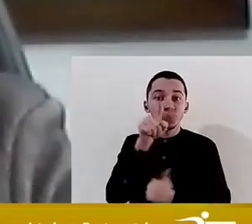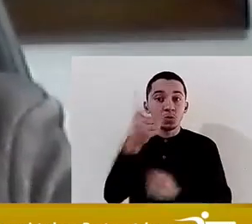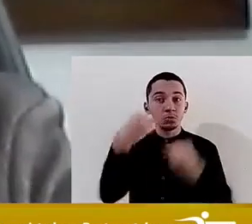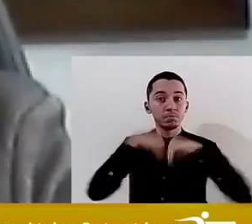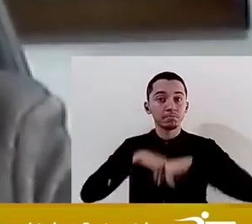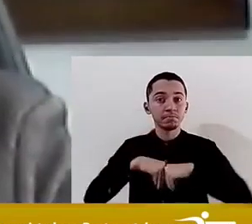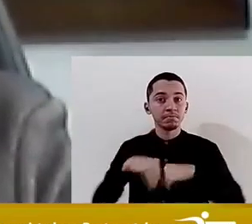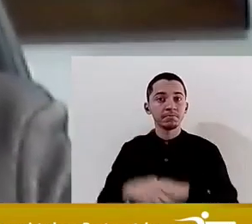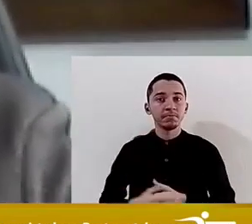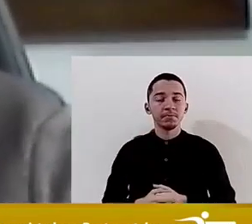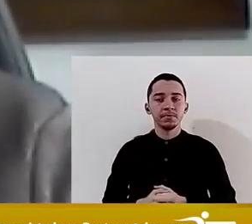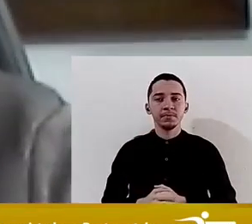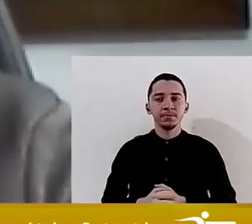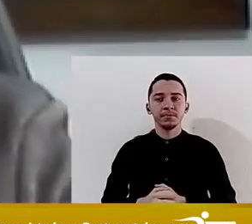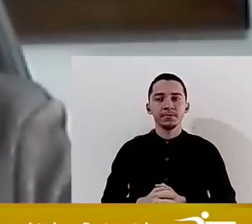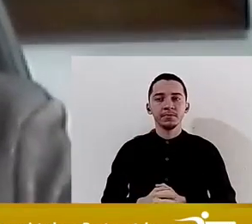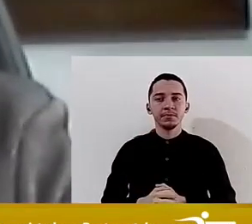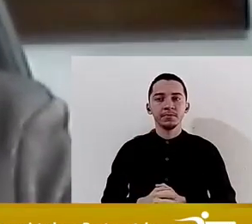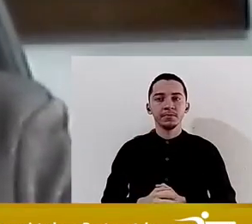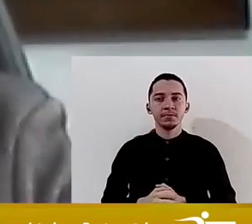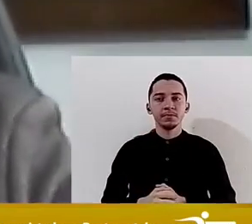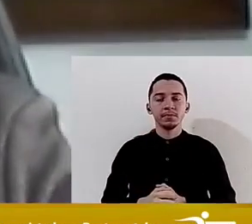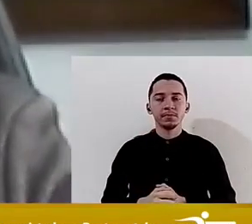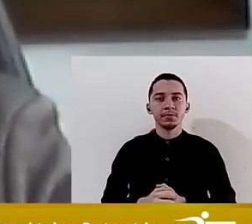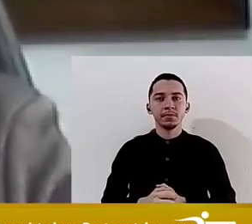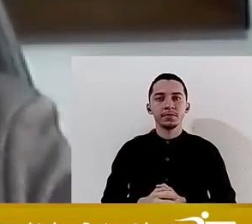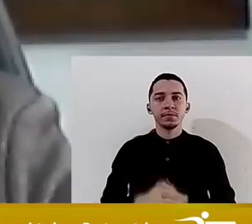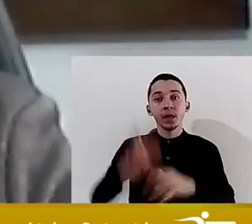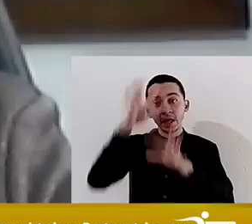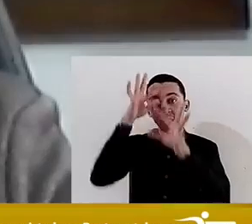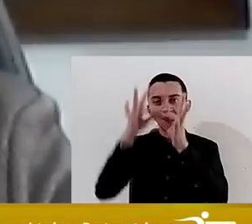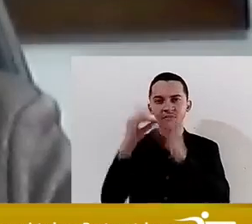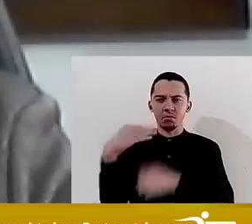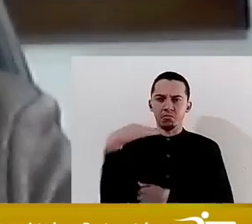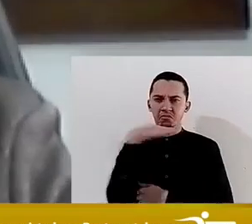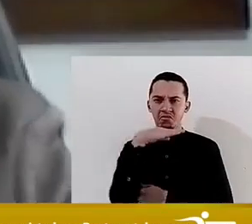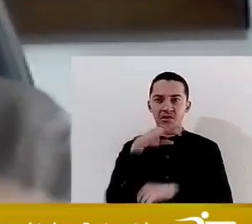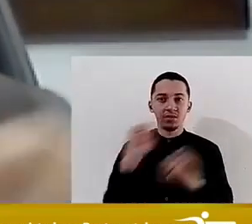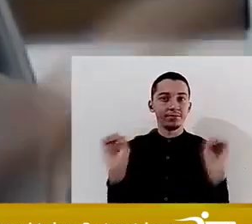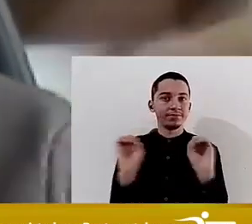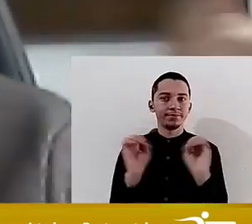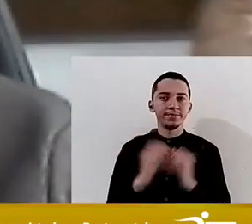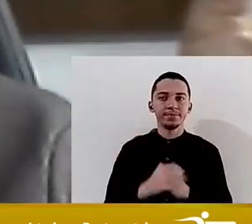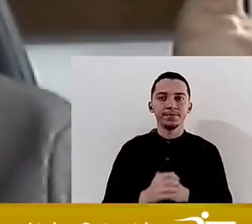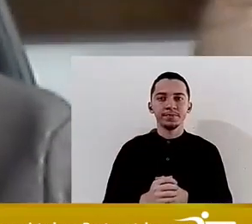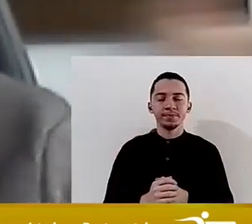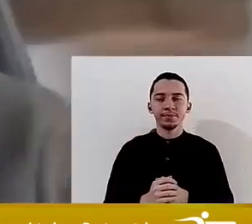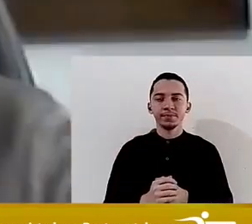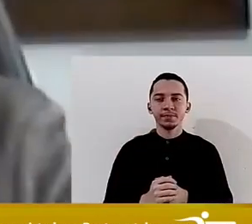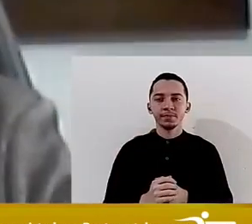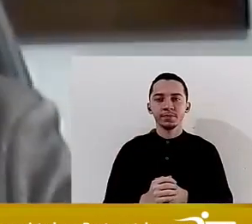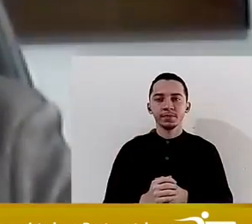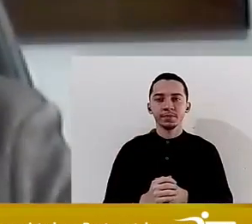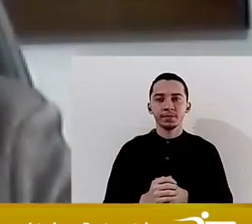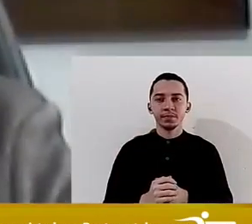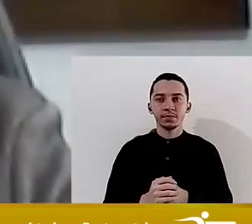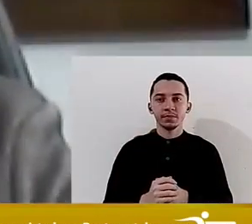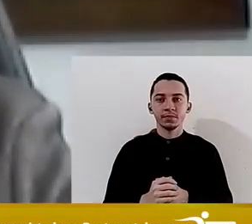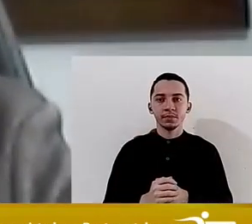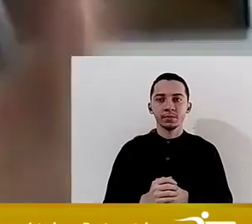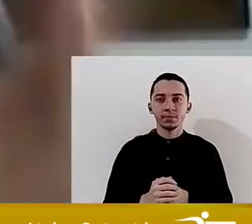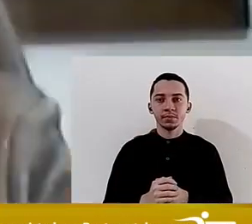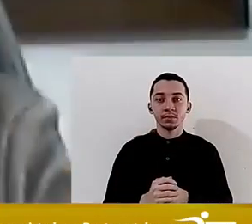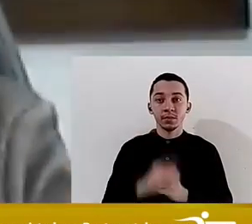que la fe no fingida. Y dice, eso estaba en tu abuela y en tu madre